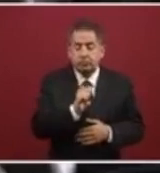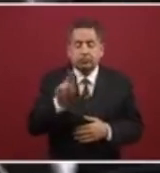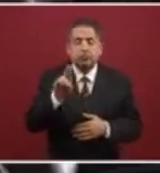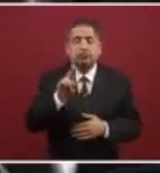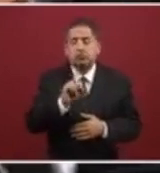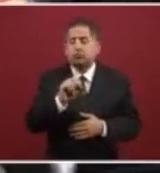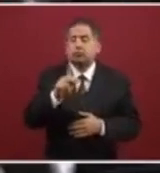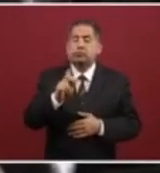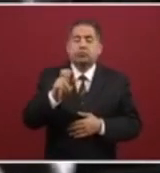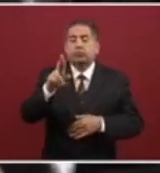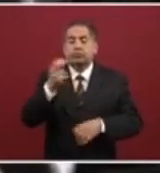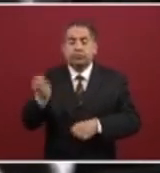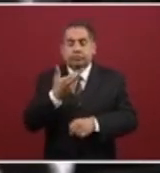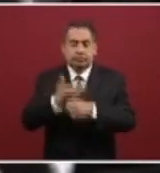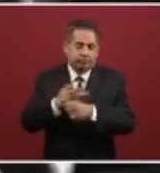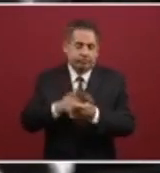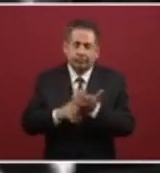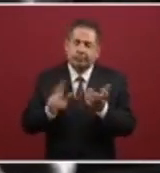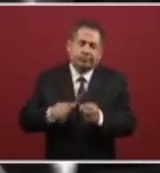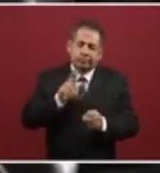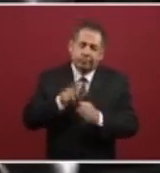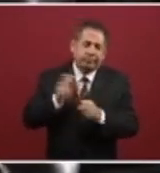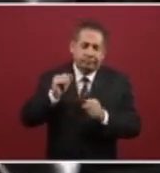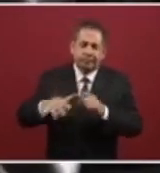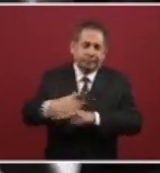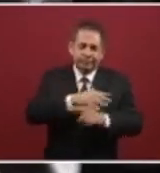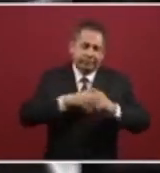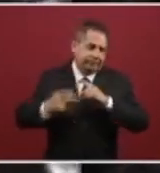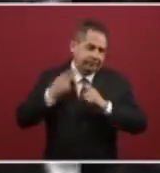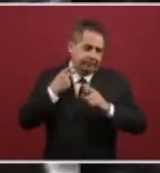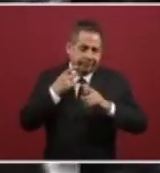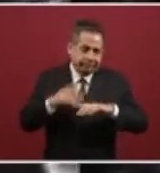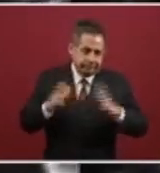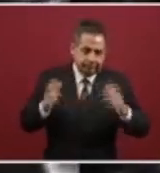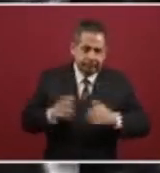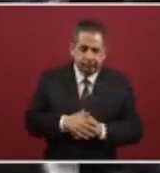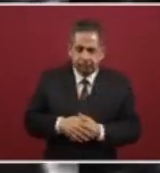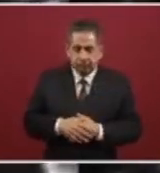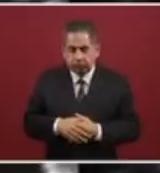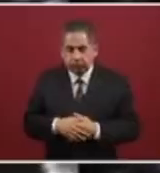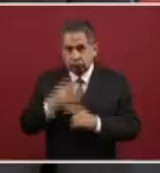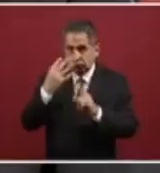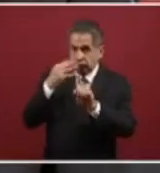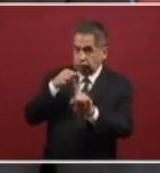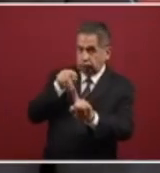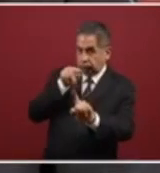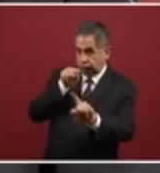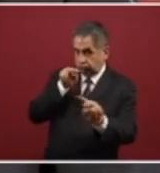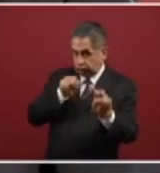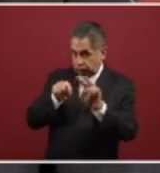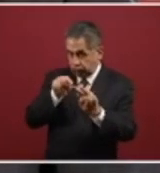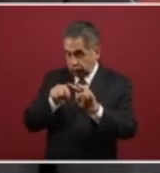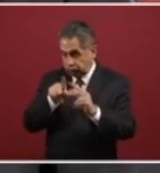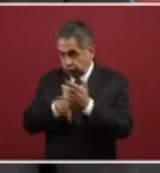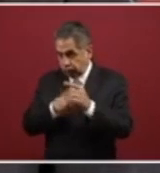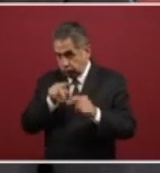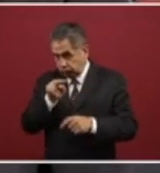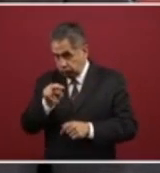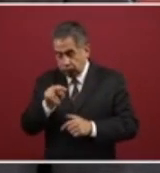es parte de un escenario donde usted está en los reflectores de manera